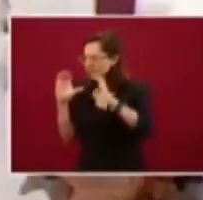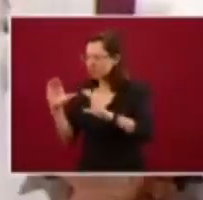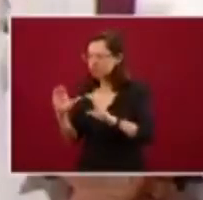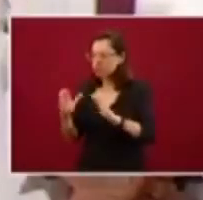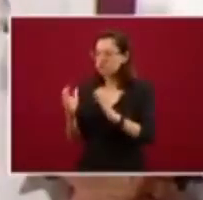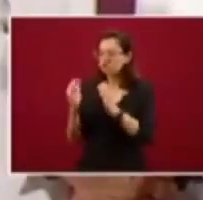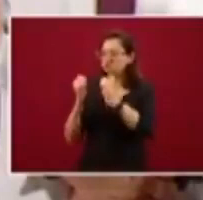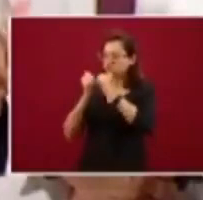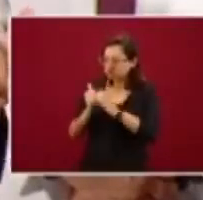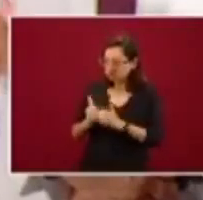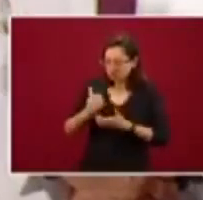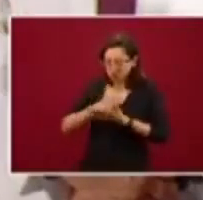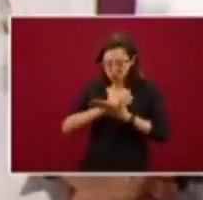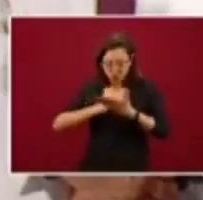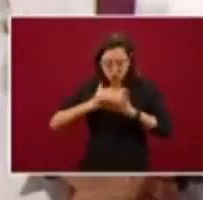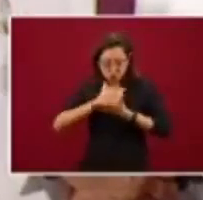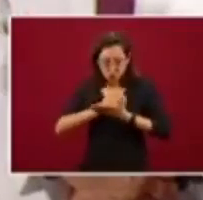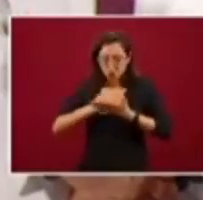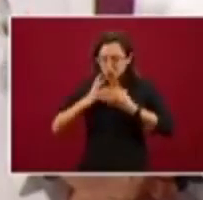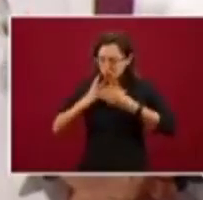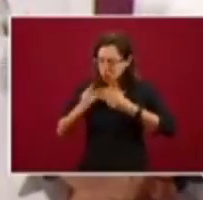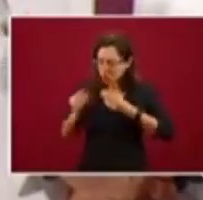los mexicanos